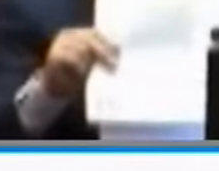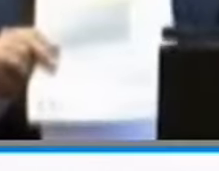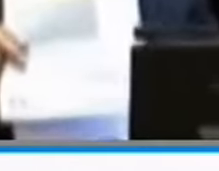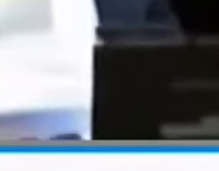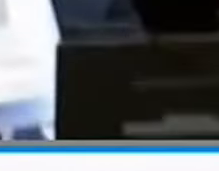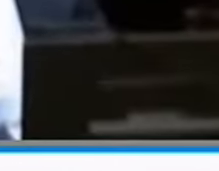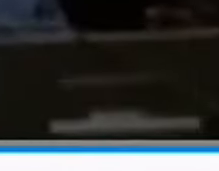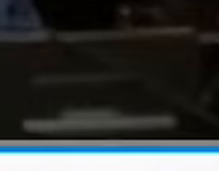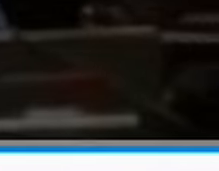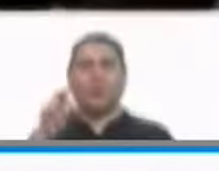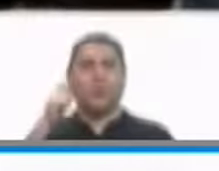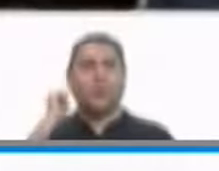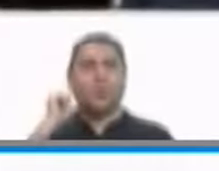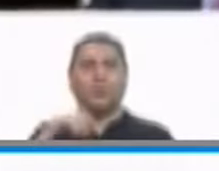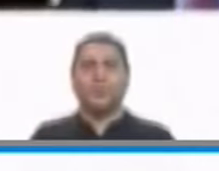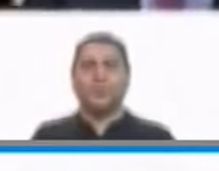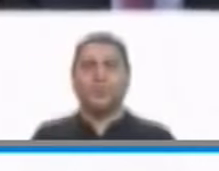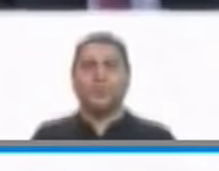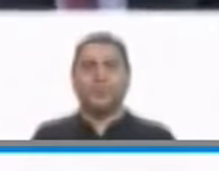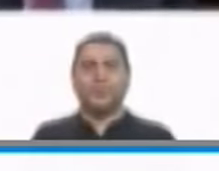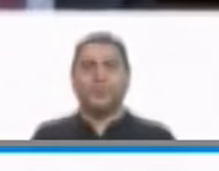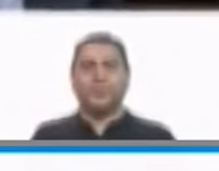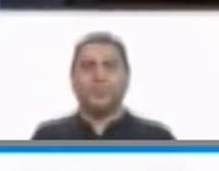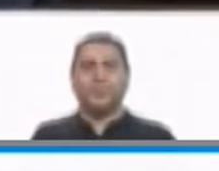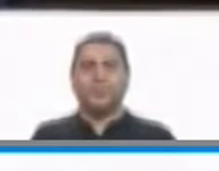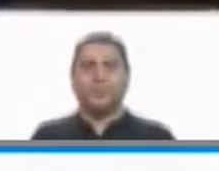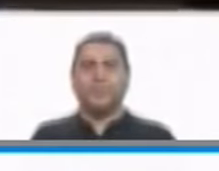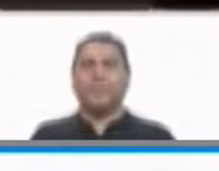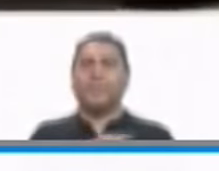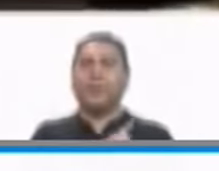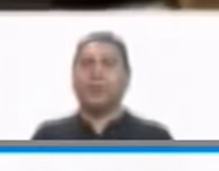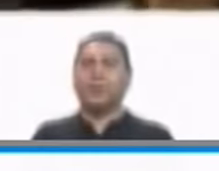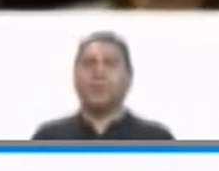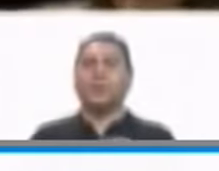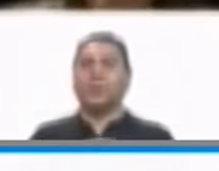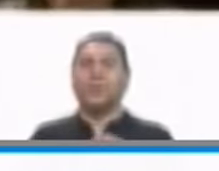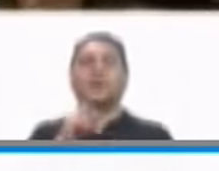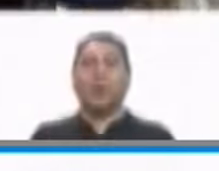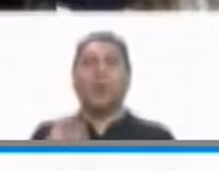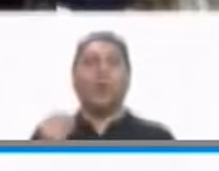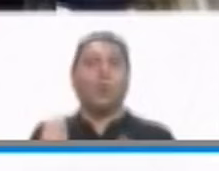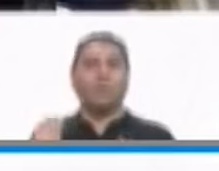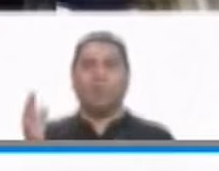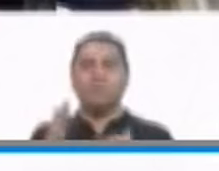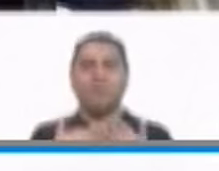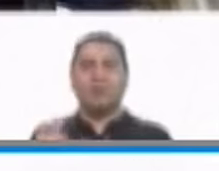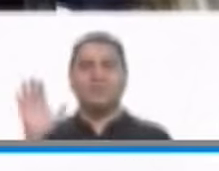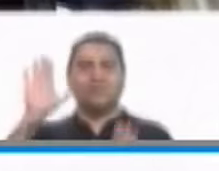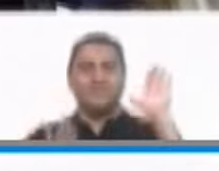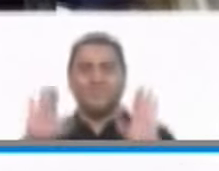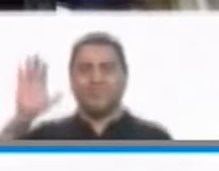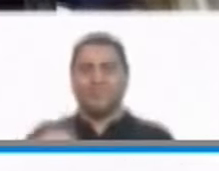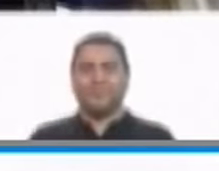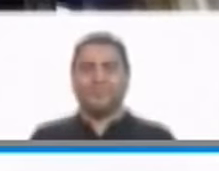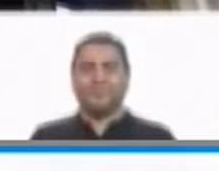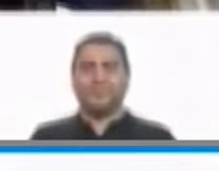modificaciones tras esta maratónica sesión que estuvo marcada por disturbios frente al congreso que dejaron una veintena de heridos y detenidos